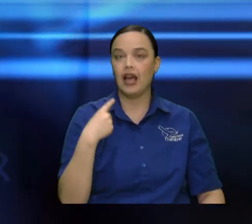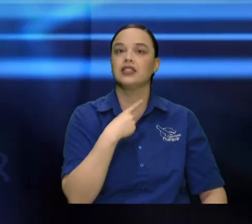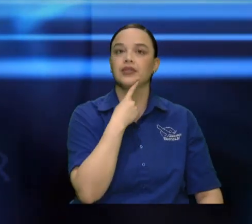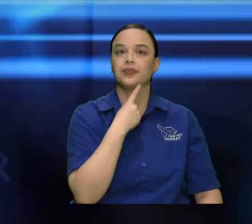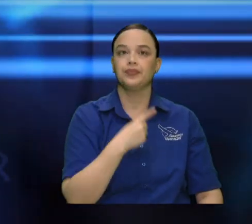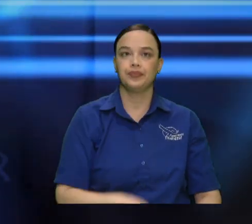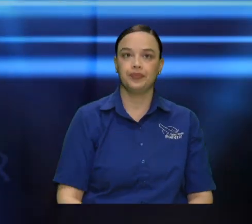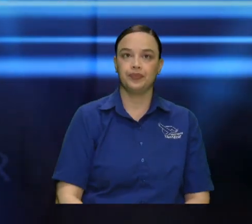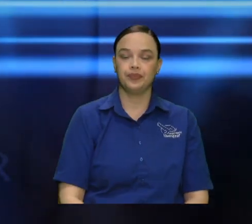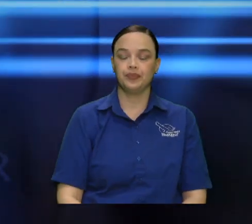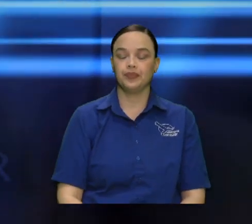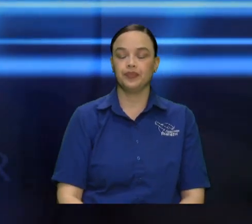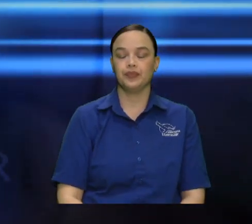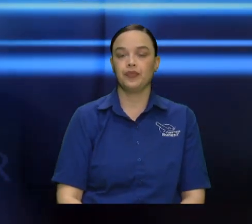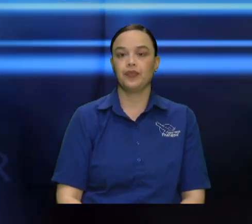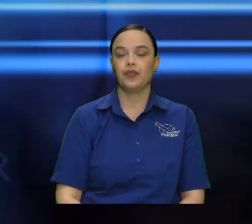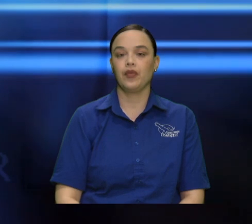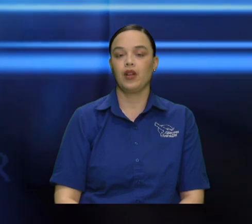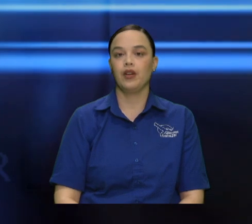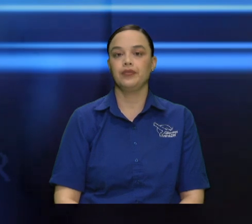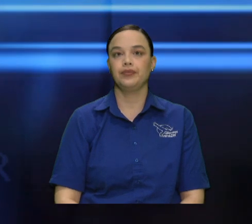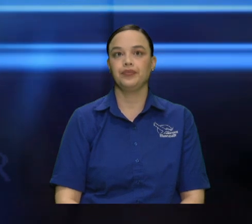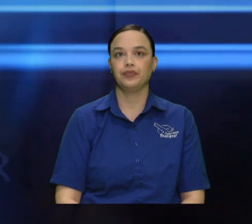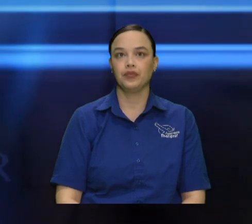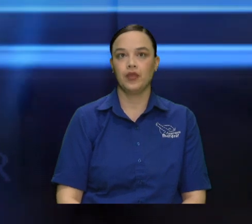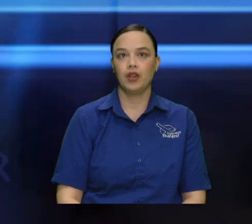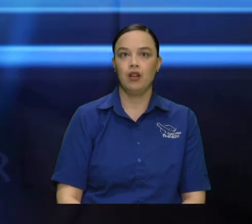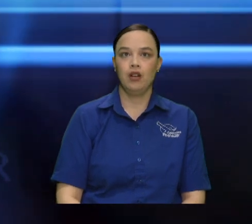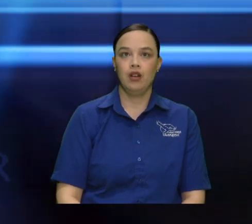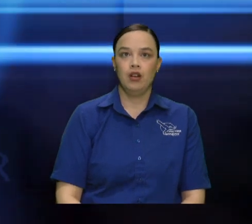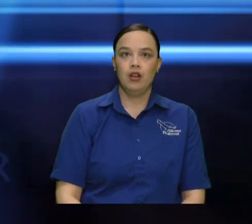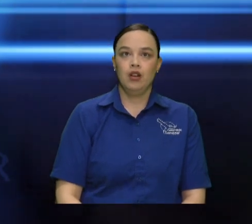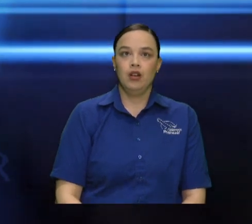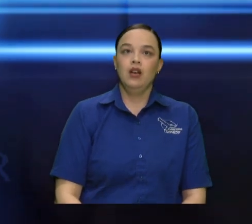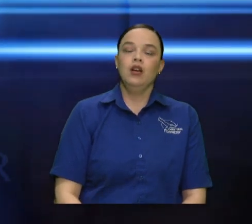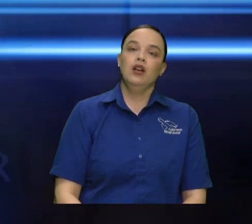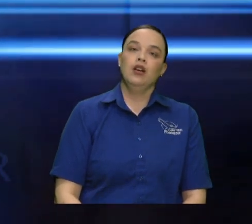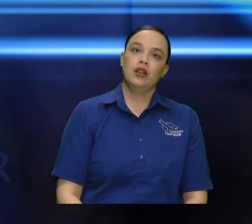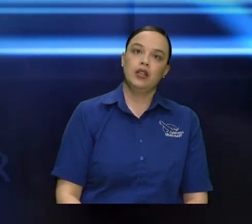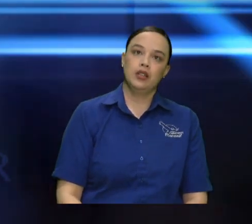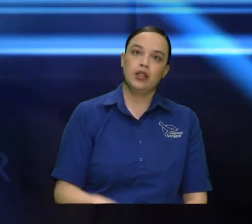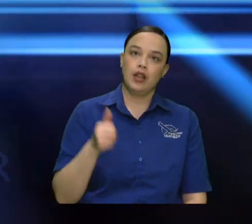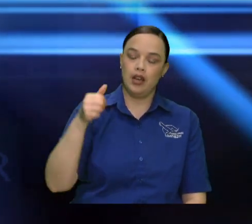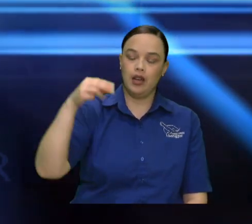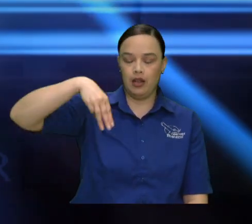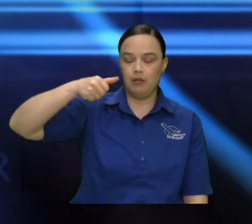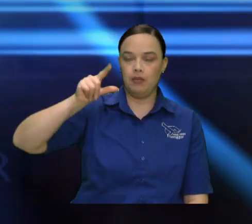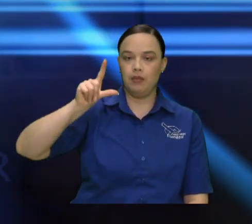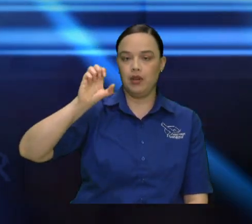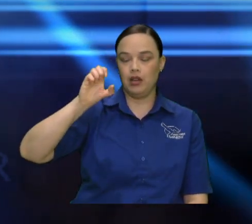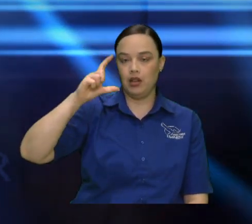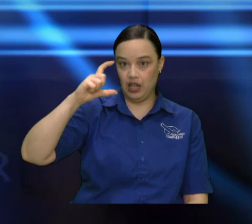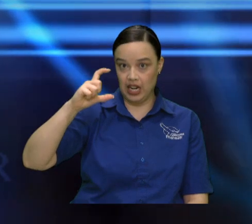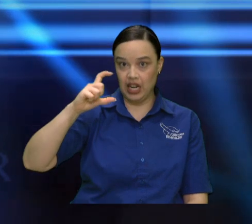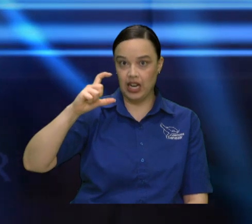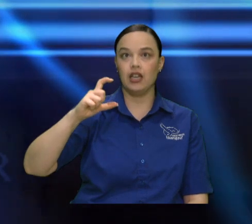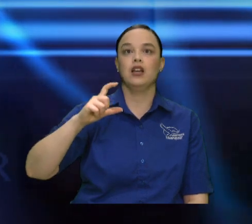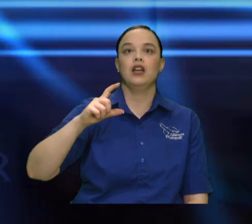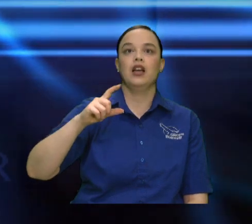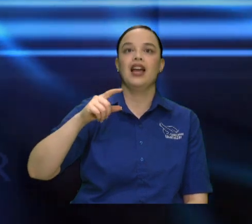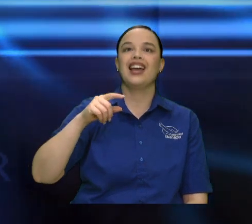tranquilo según el bdv definition los amalecitas obviamente vienen de amalek que es el que habita en el